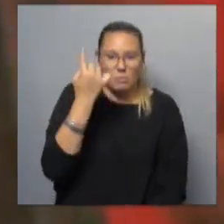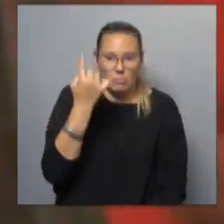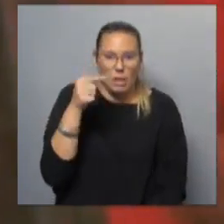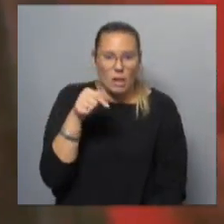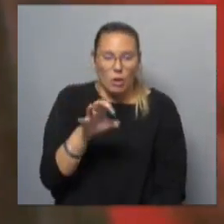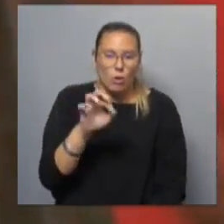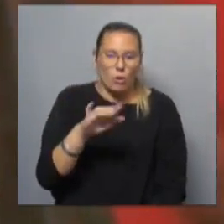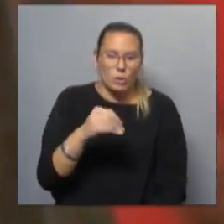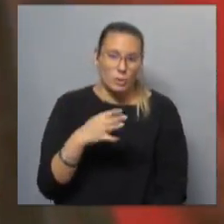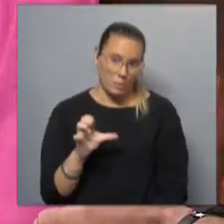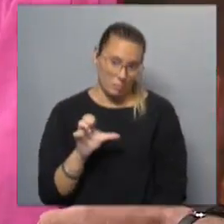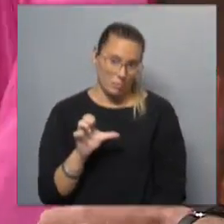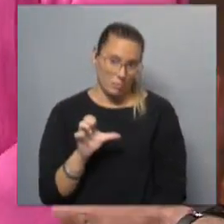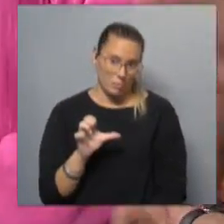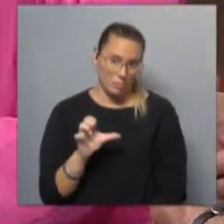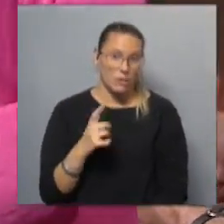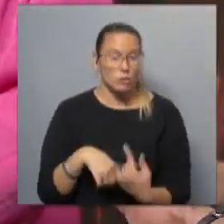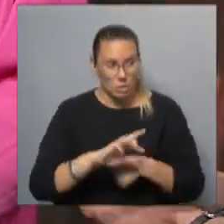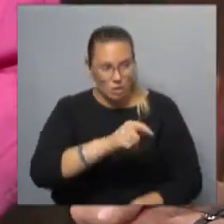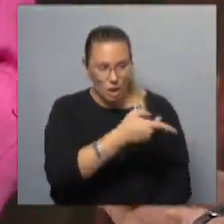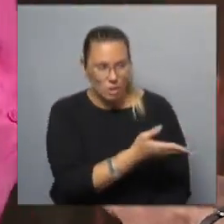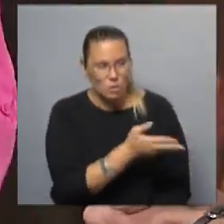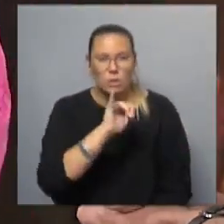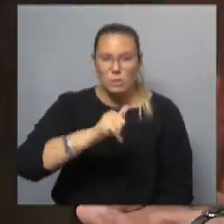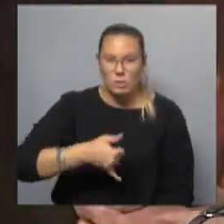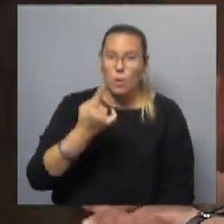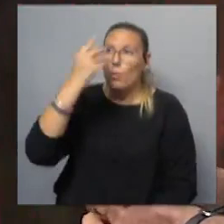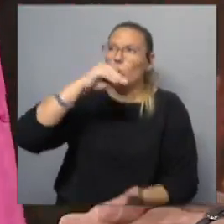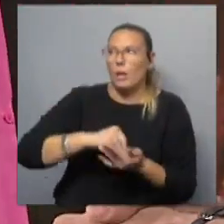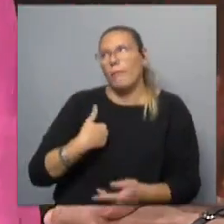sería? Oribe. Y ese sería Oribe. Razón, vos, Oribe.